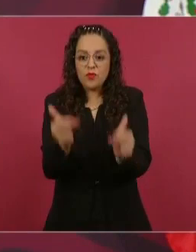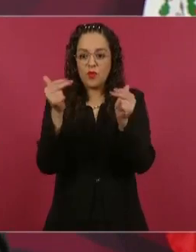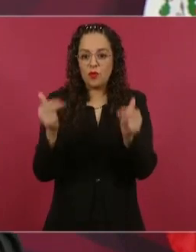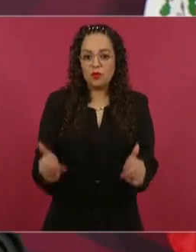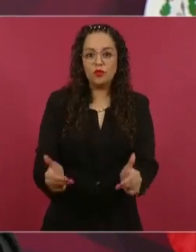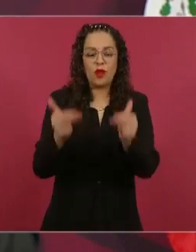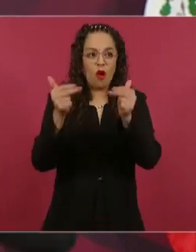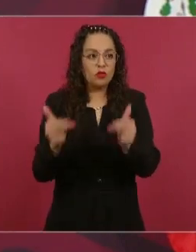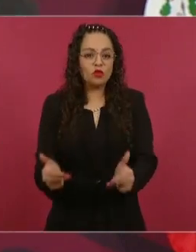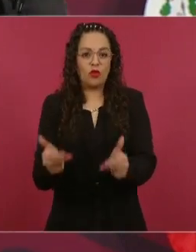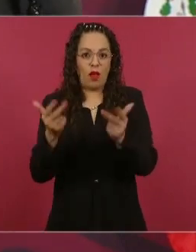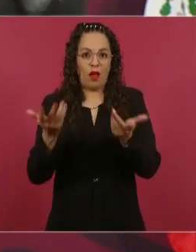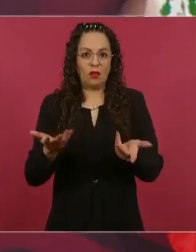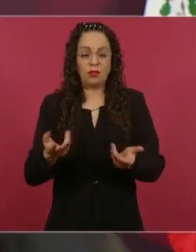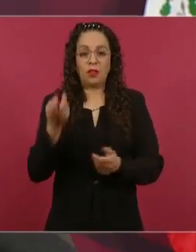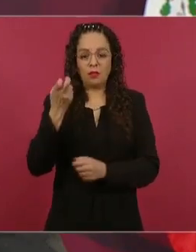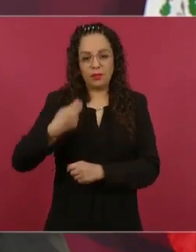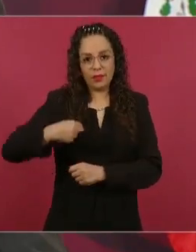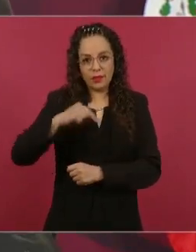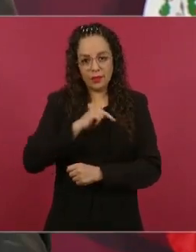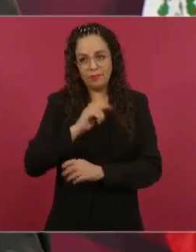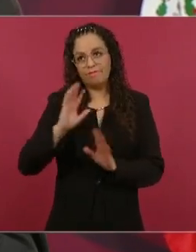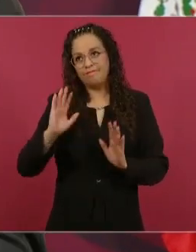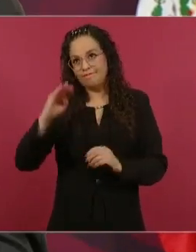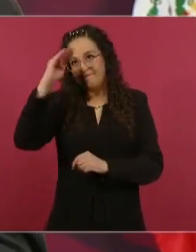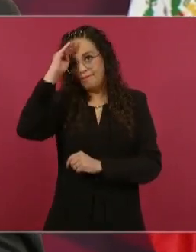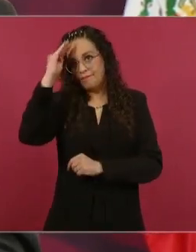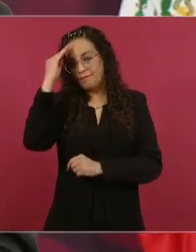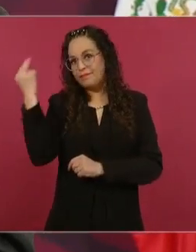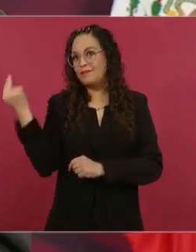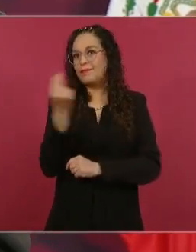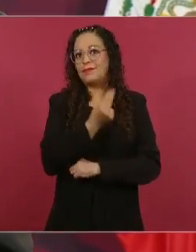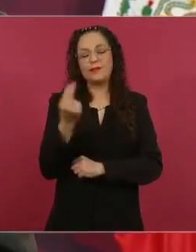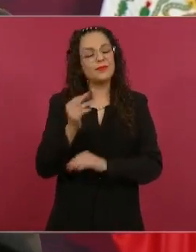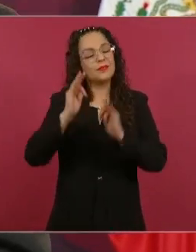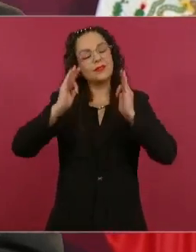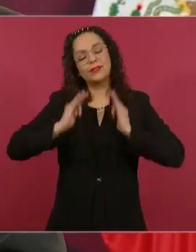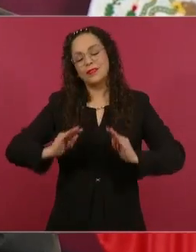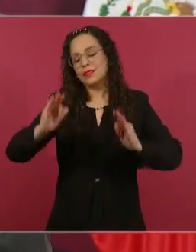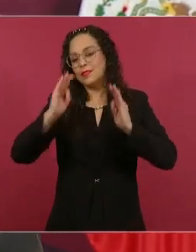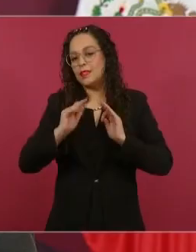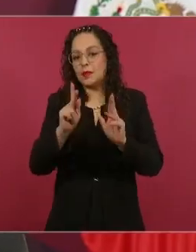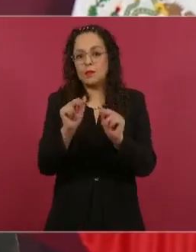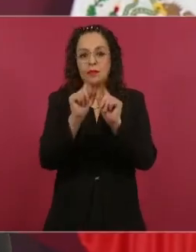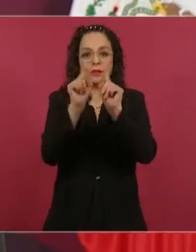Pues llegar a un acuerdo, porque si nos vamos a los pleitos, en una de esas